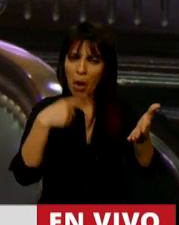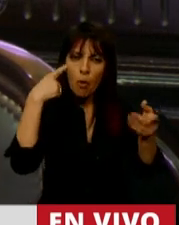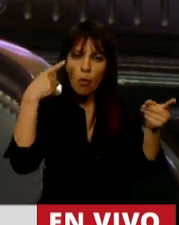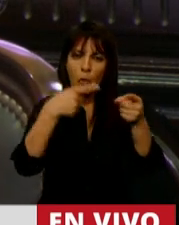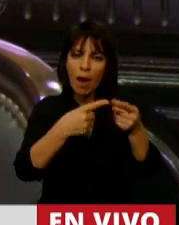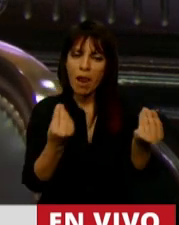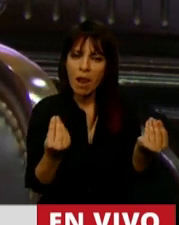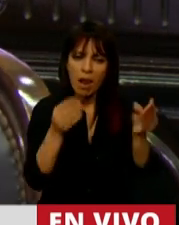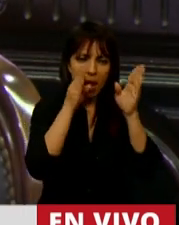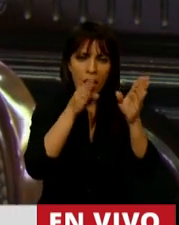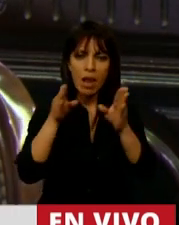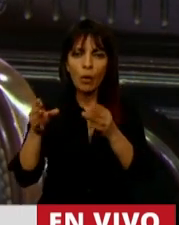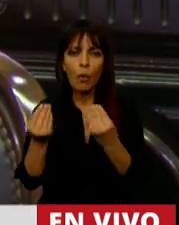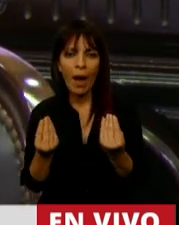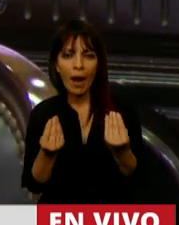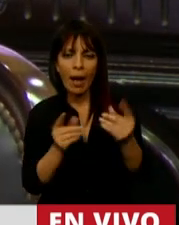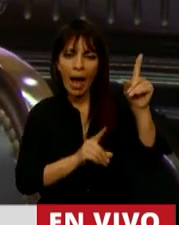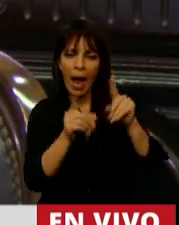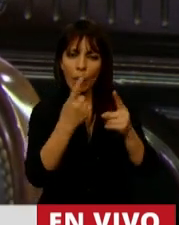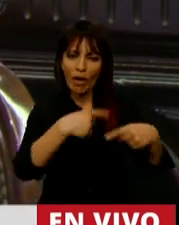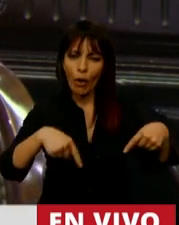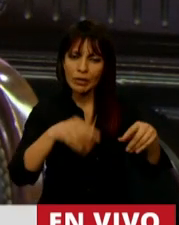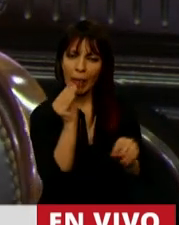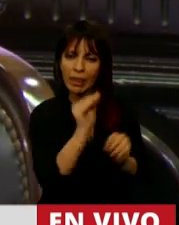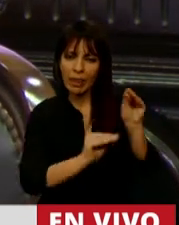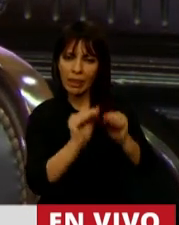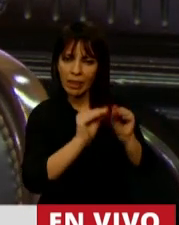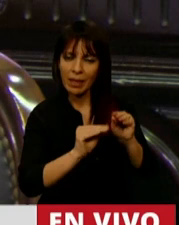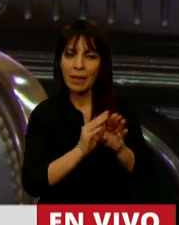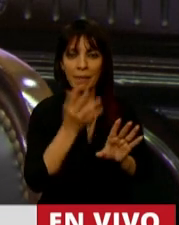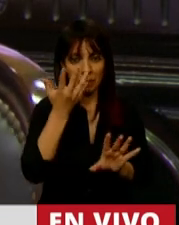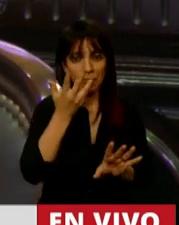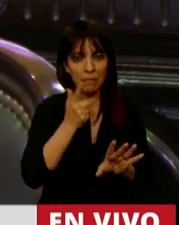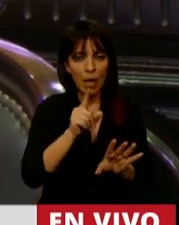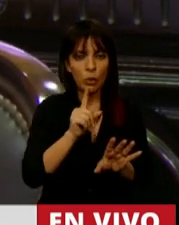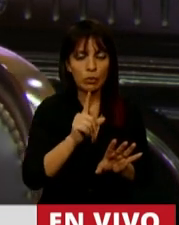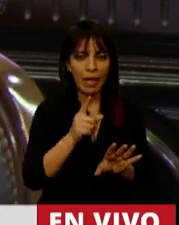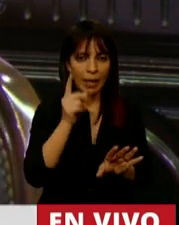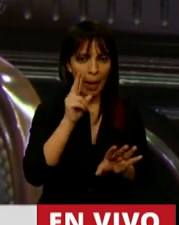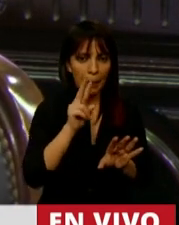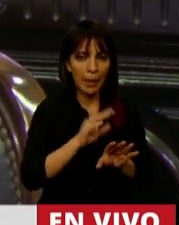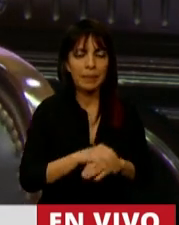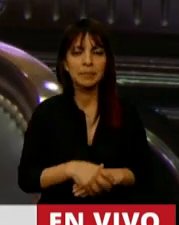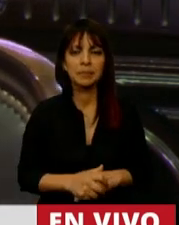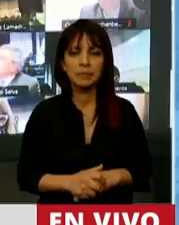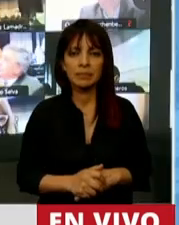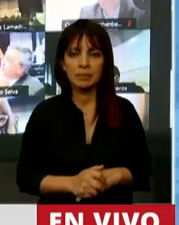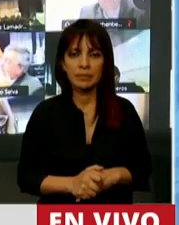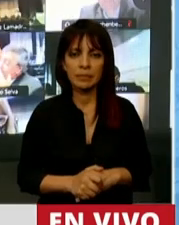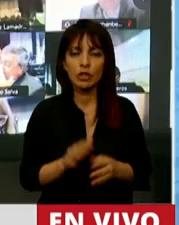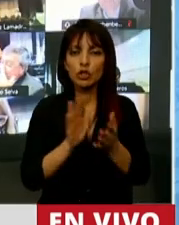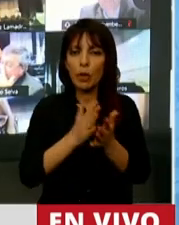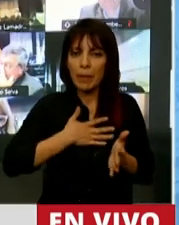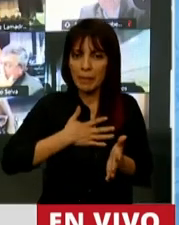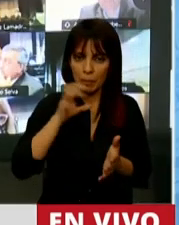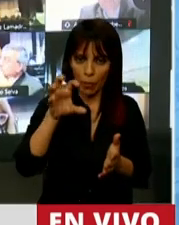Vemos que se sigue dibujando algunas cuestiones que me gustaría repasar antes de entrar un poco en algunos detalles de mi